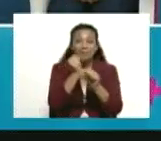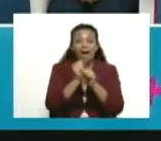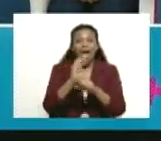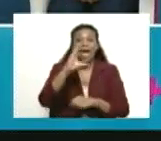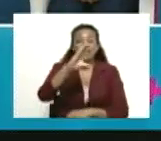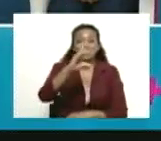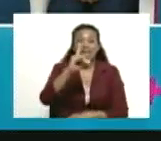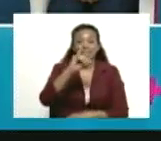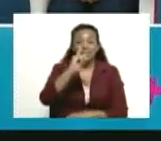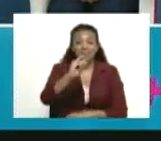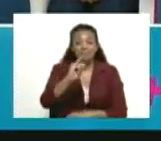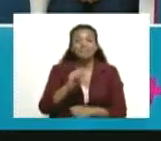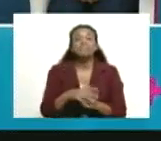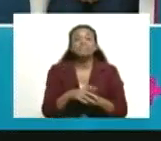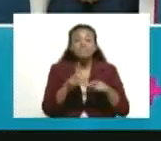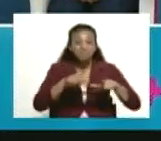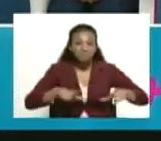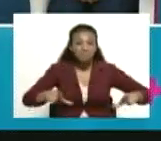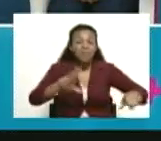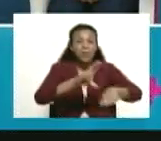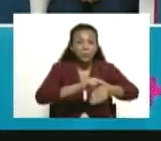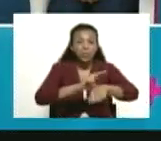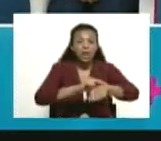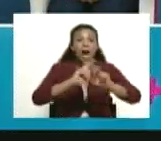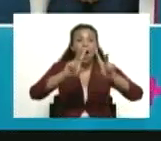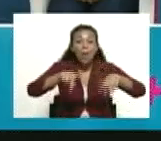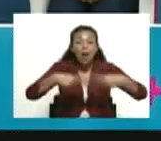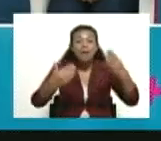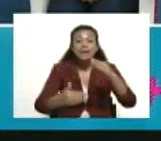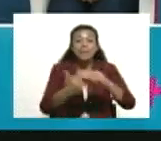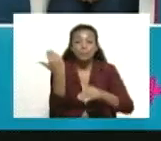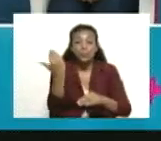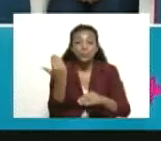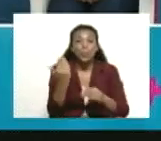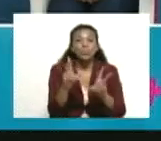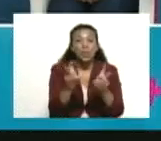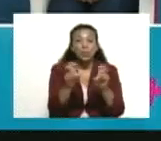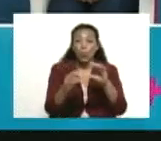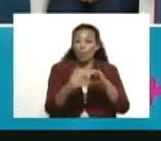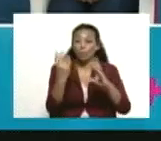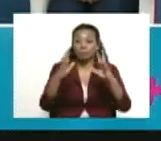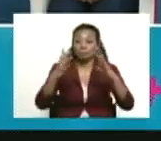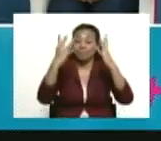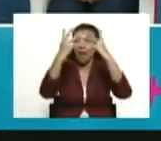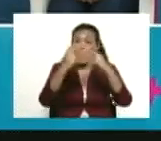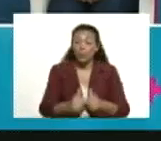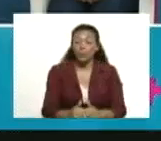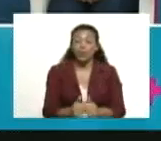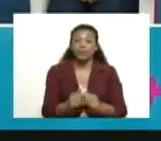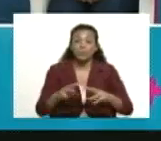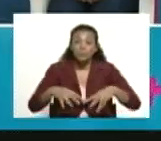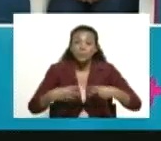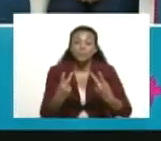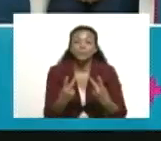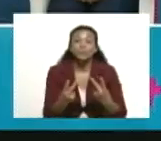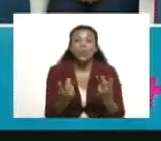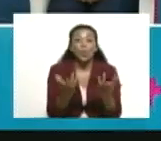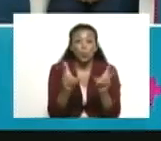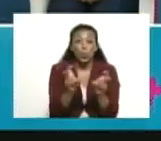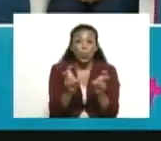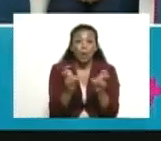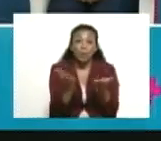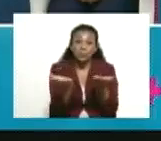se ha realizado. Ahora con la reapertura o la rehabilitación que se realizó, contamos con nuevos